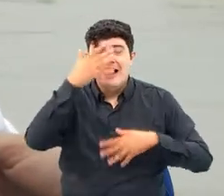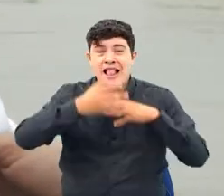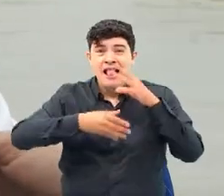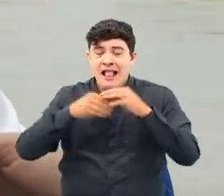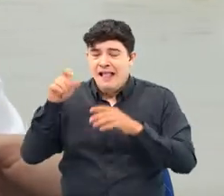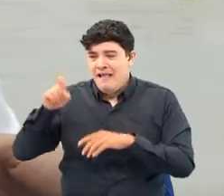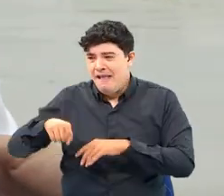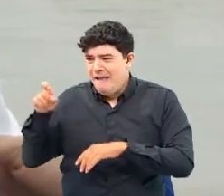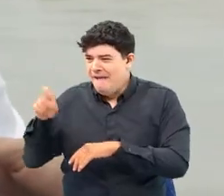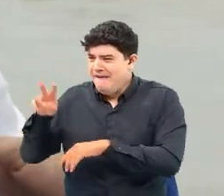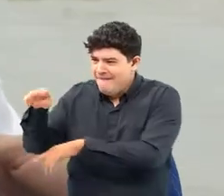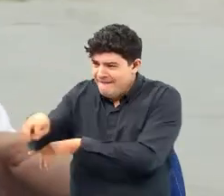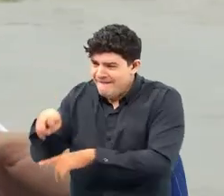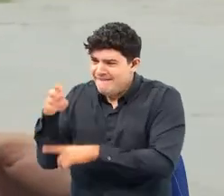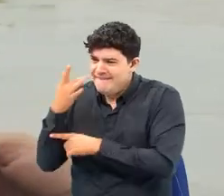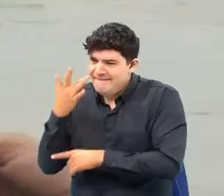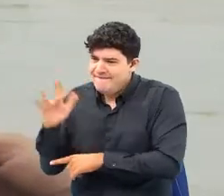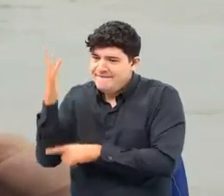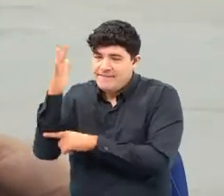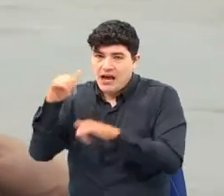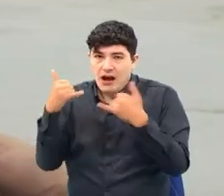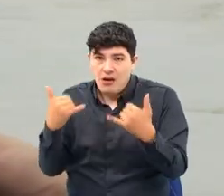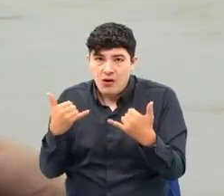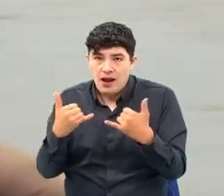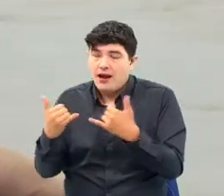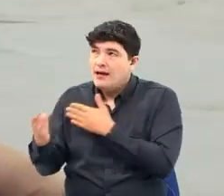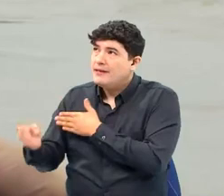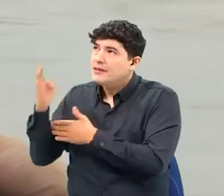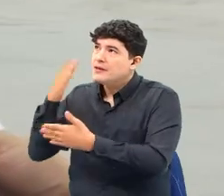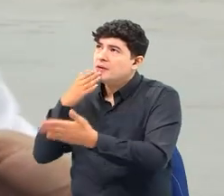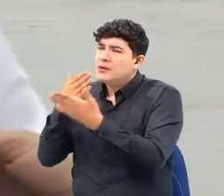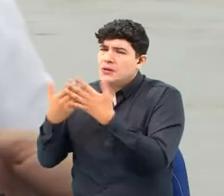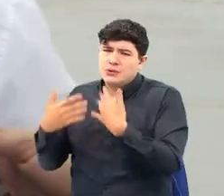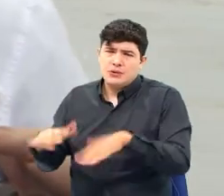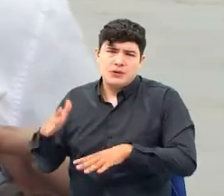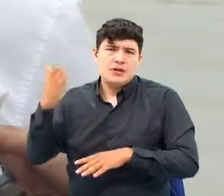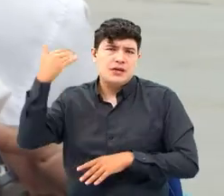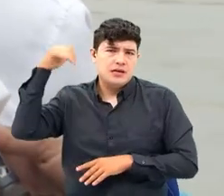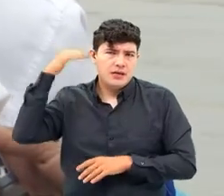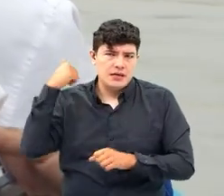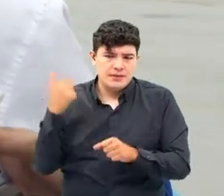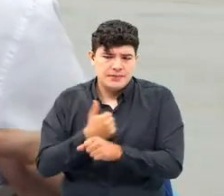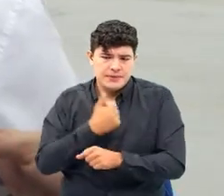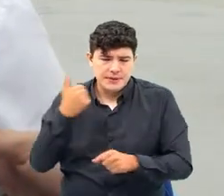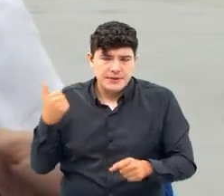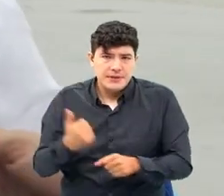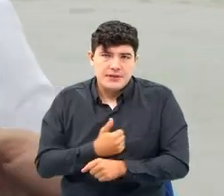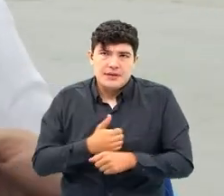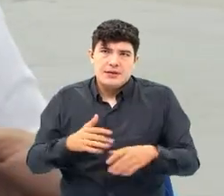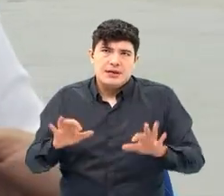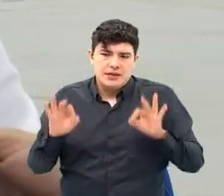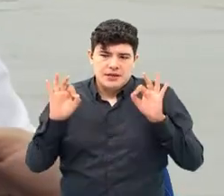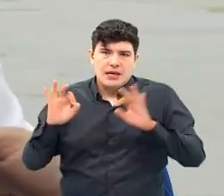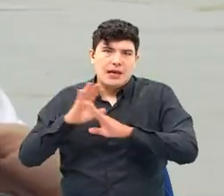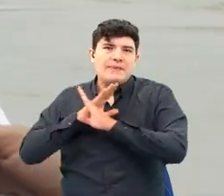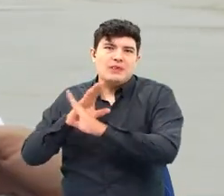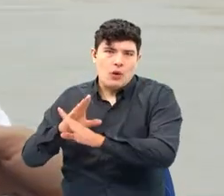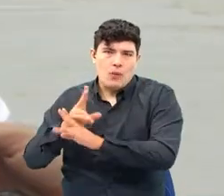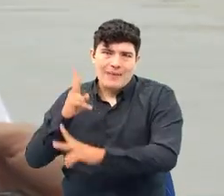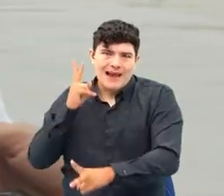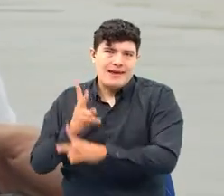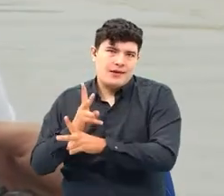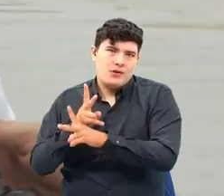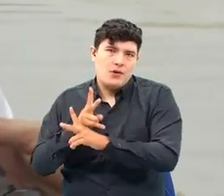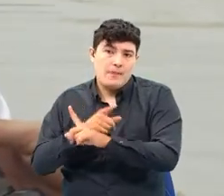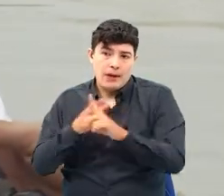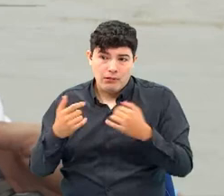amarillas, horas, máquinas aquí. Nosotros, gracias a Dios, con unos trabajos que hicimos anteriormente, se mitigó un poco, y si no